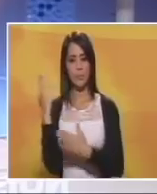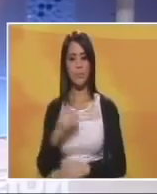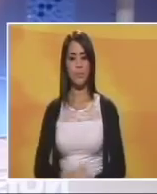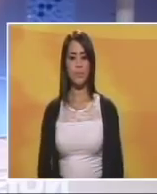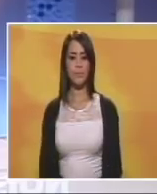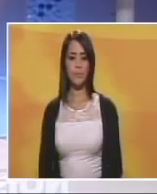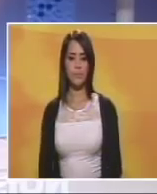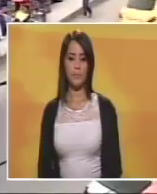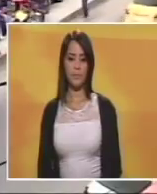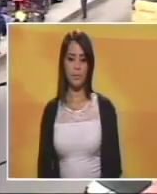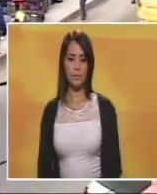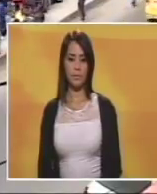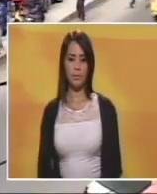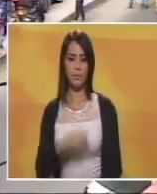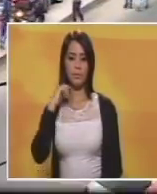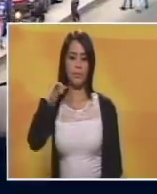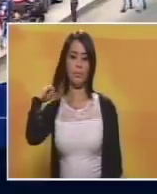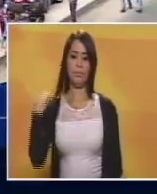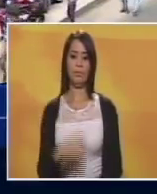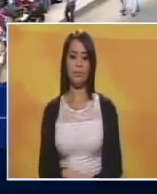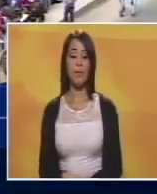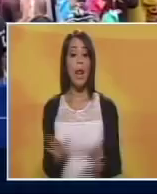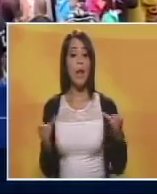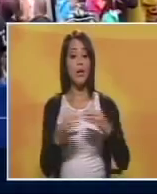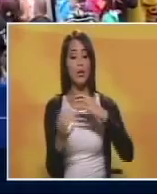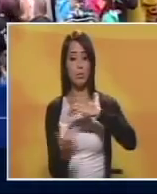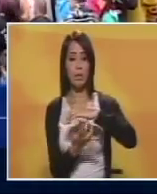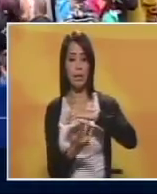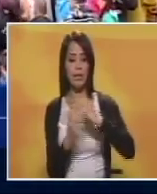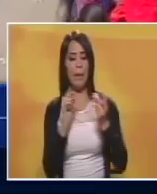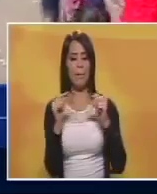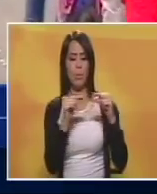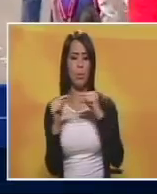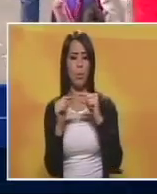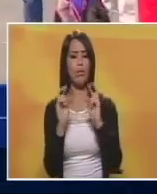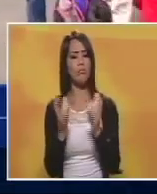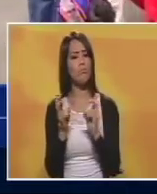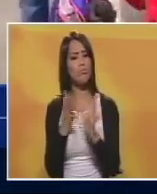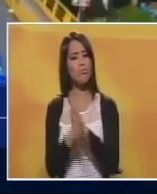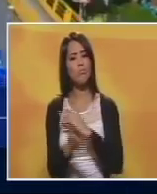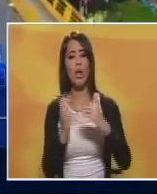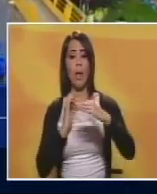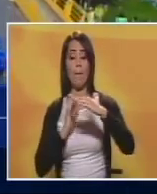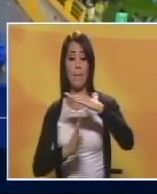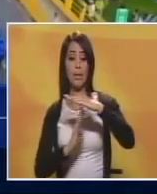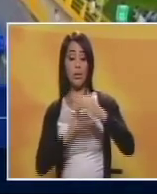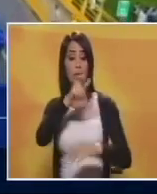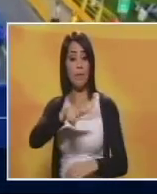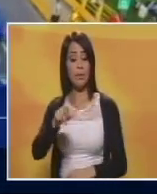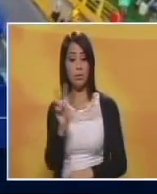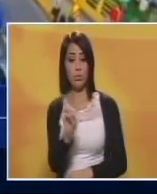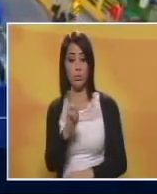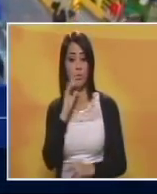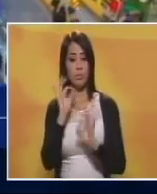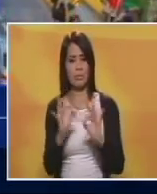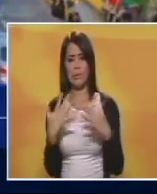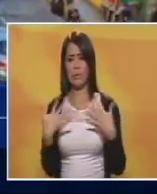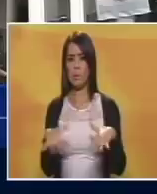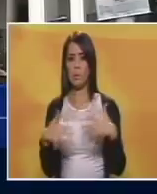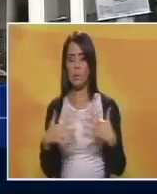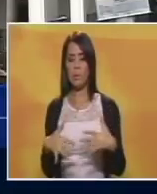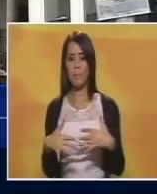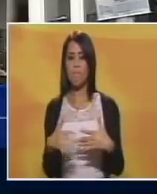información. La reunión técnica para tratar la crisis migratoria venezolana ha levantado grandes expectativas.